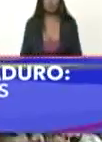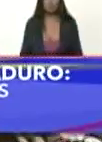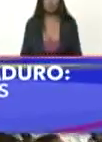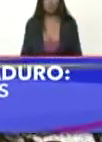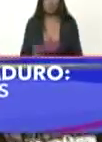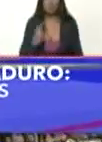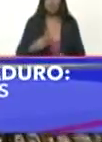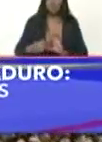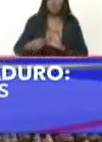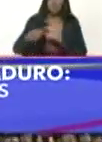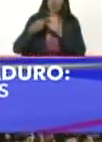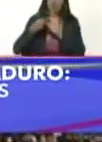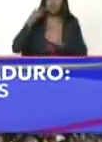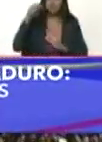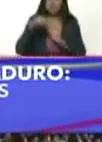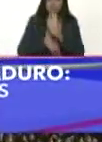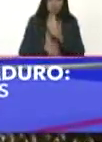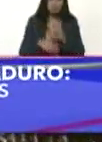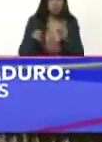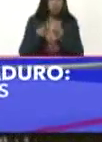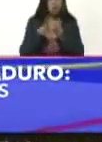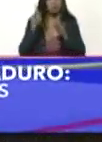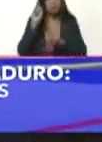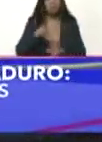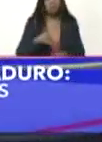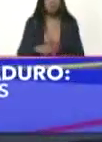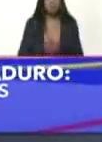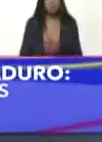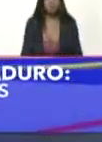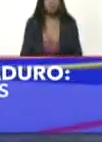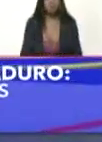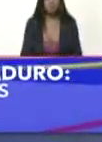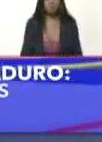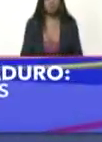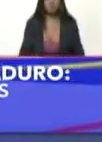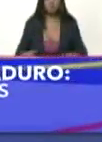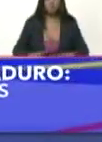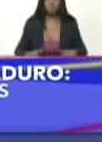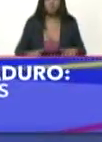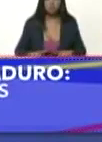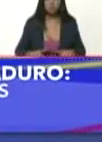concatenar profundamente los esfuerzos